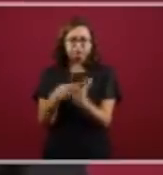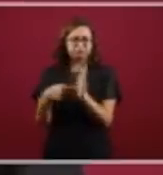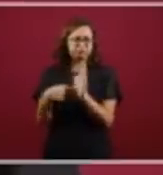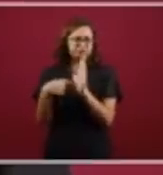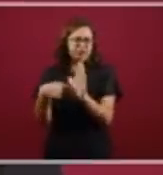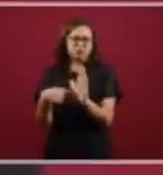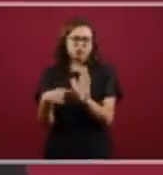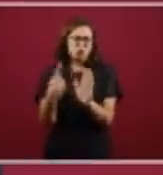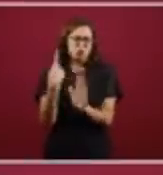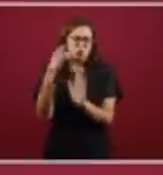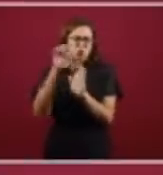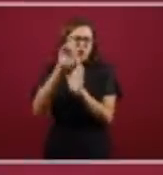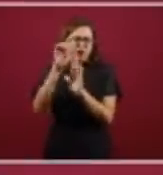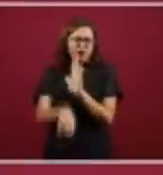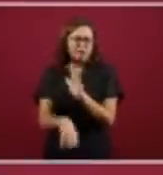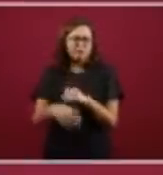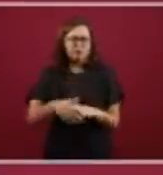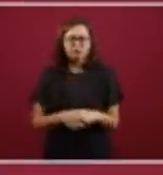referente,